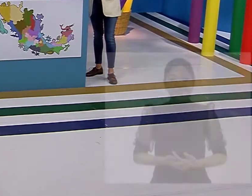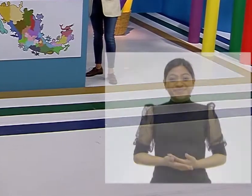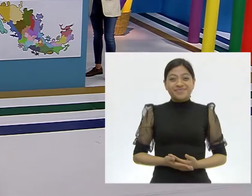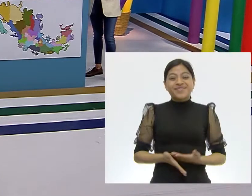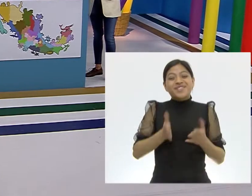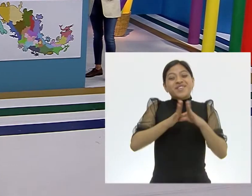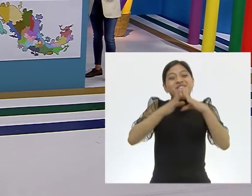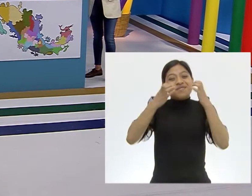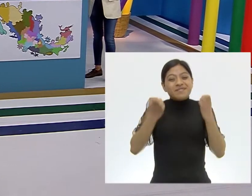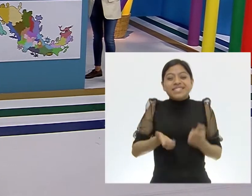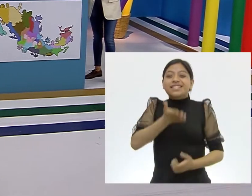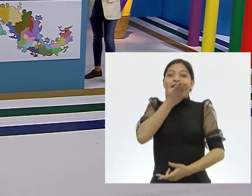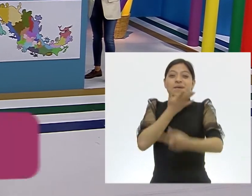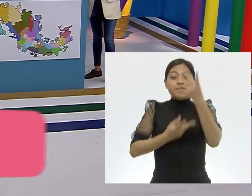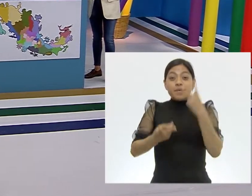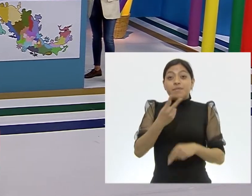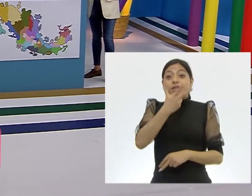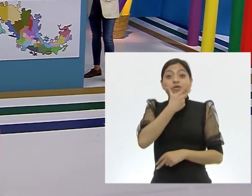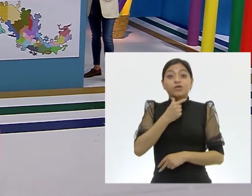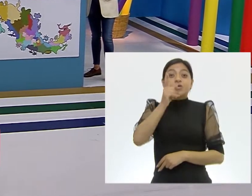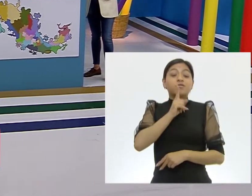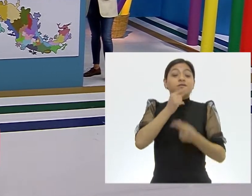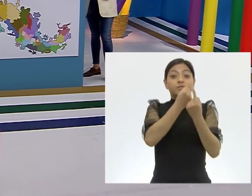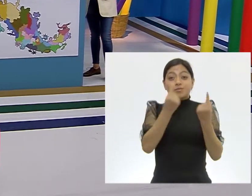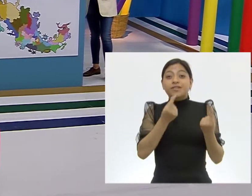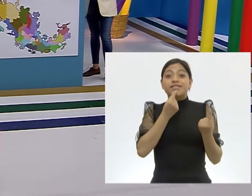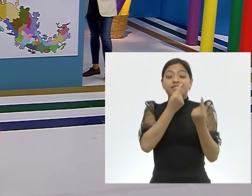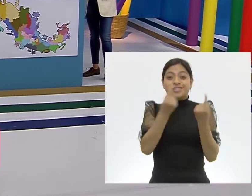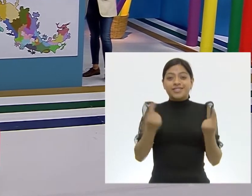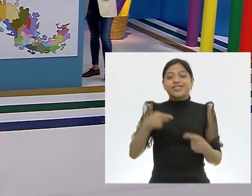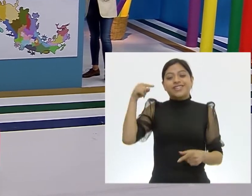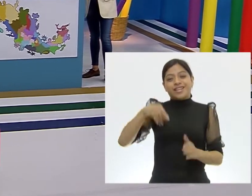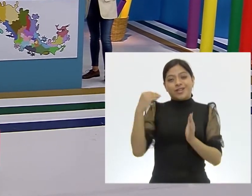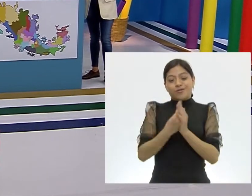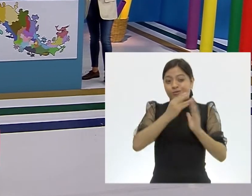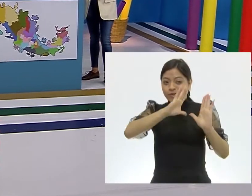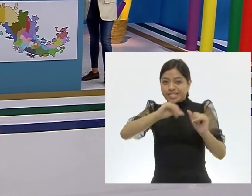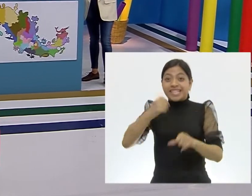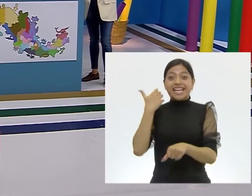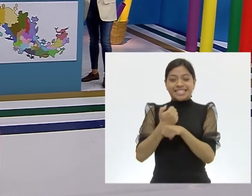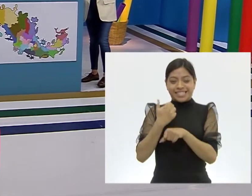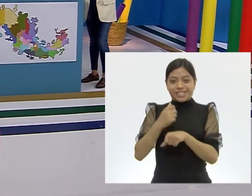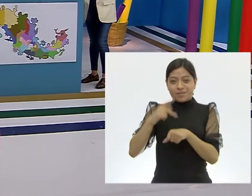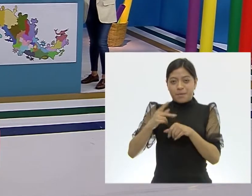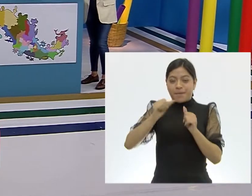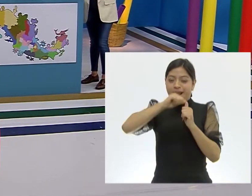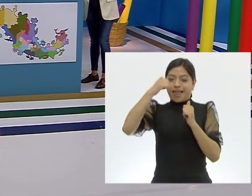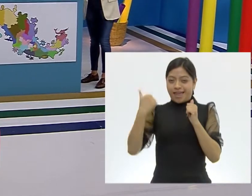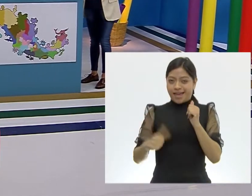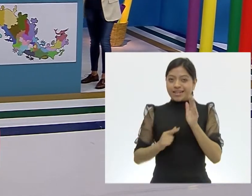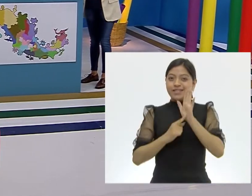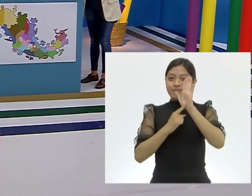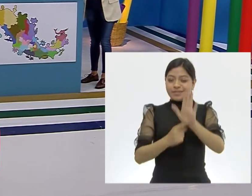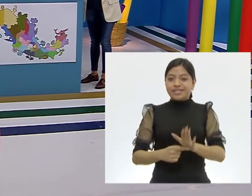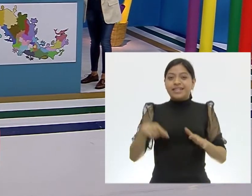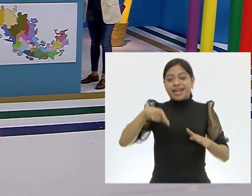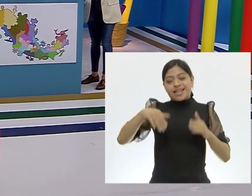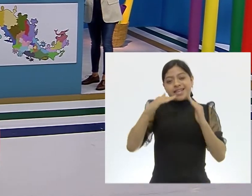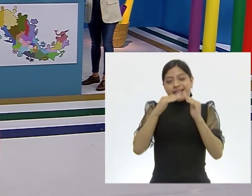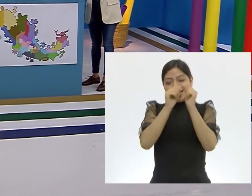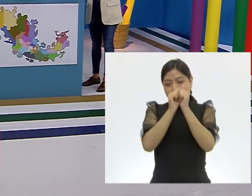¿Cómo están? Bienvenidas y bienvenidos a su sesión de sexto grado de artes para sexto grado en Aprende en Casa